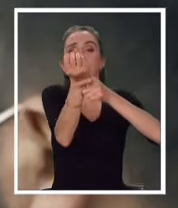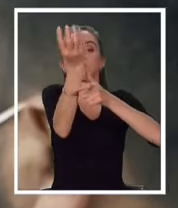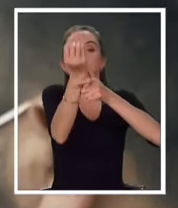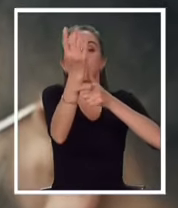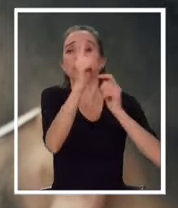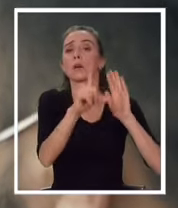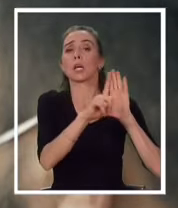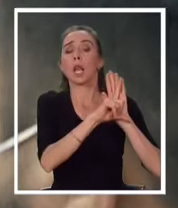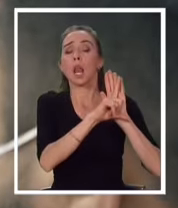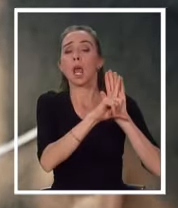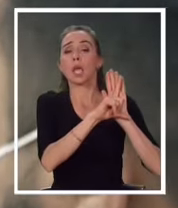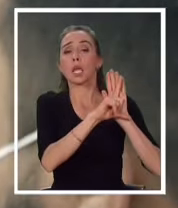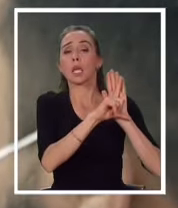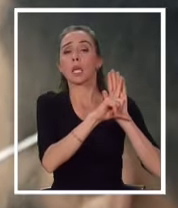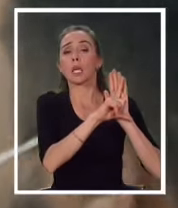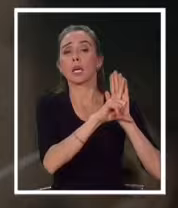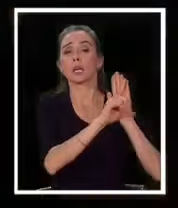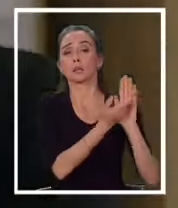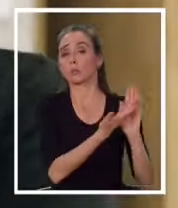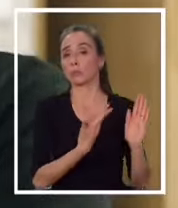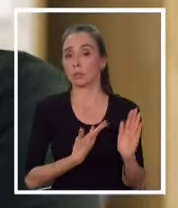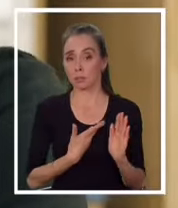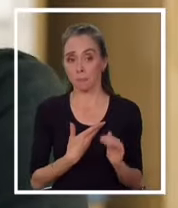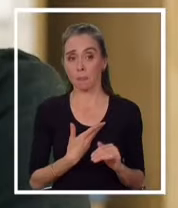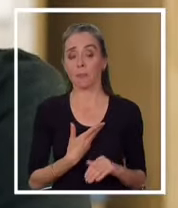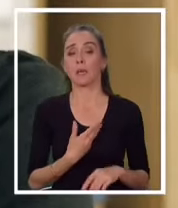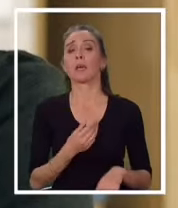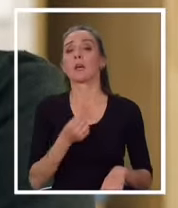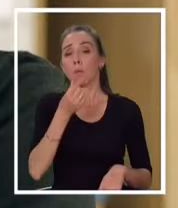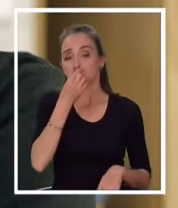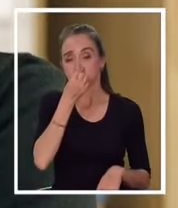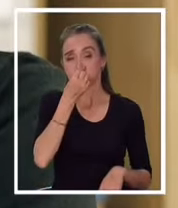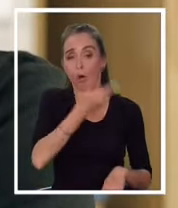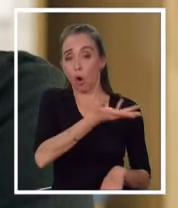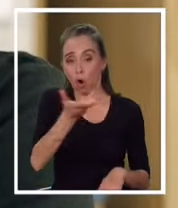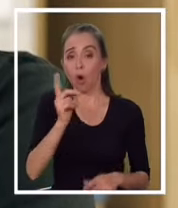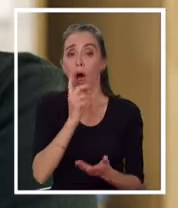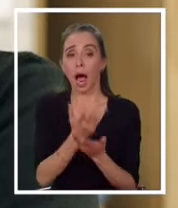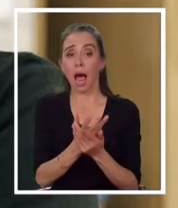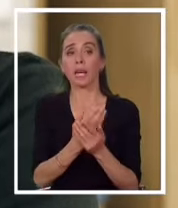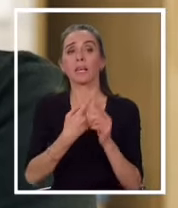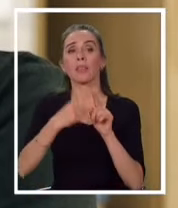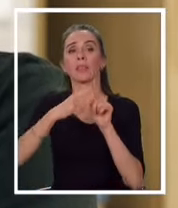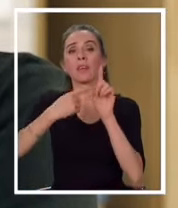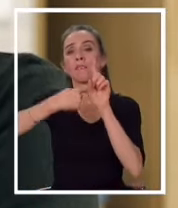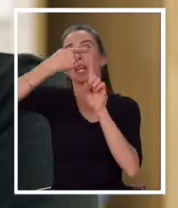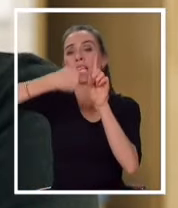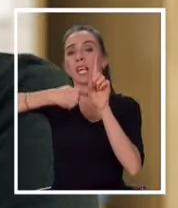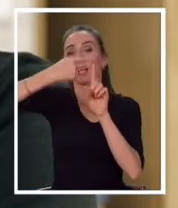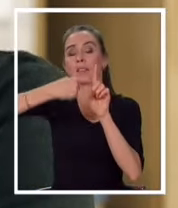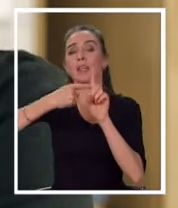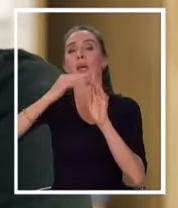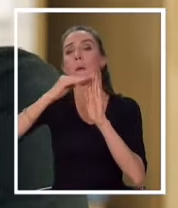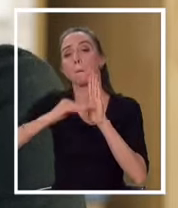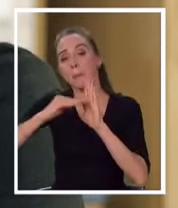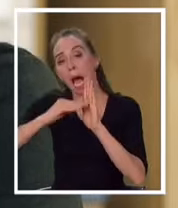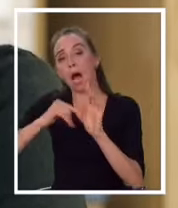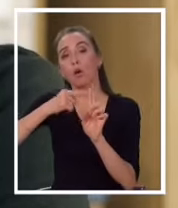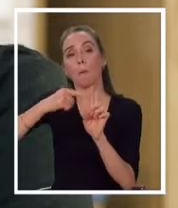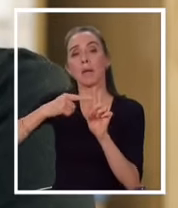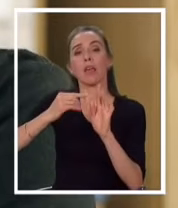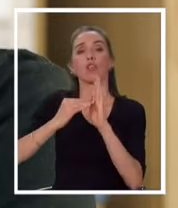que la ley nos pone. El olor puede existir y existe en distintas dimensiones, puede ser un nivel bajo,